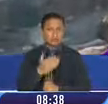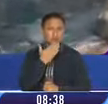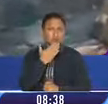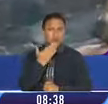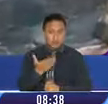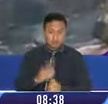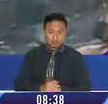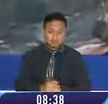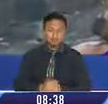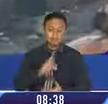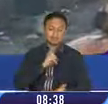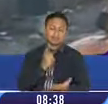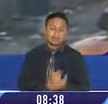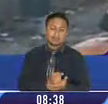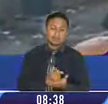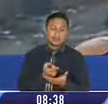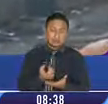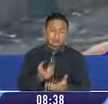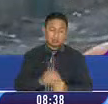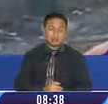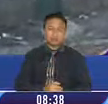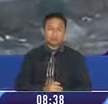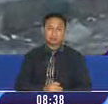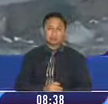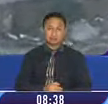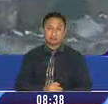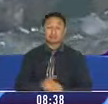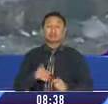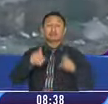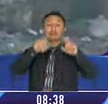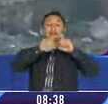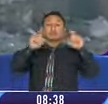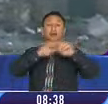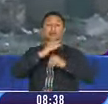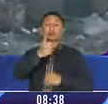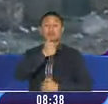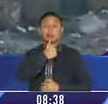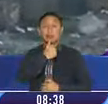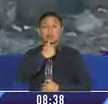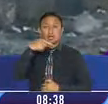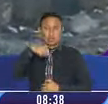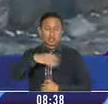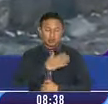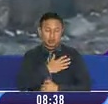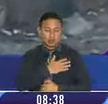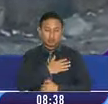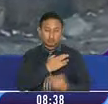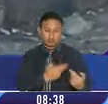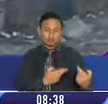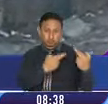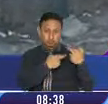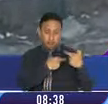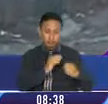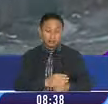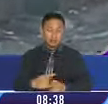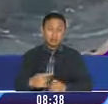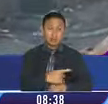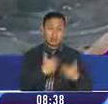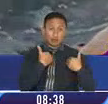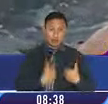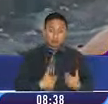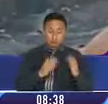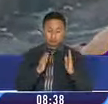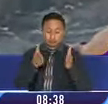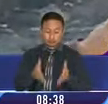pues sí, se ha venido a la empresa privada a hacerse cargo de esta actividad